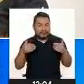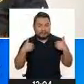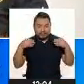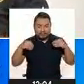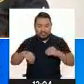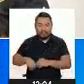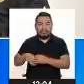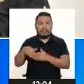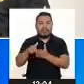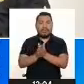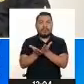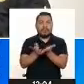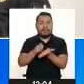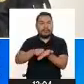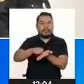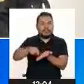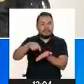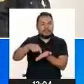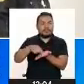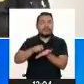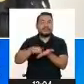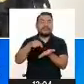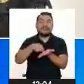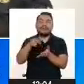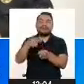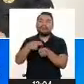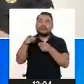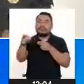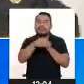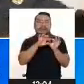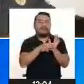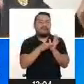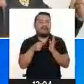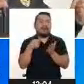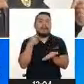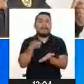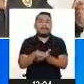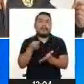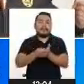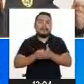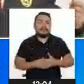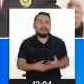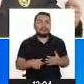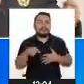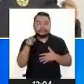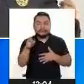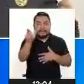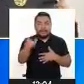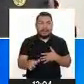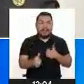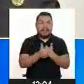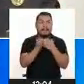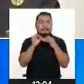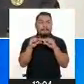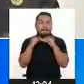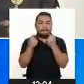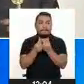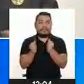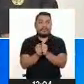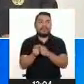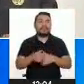pertenencias cuadernos, que era lo que ellos estaban sometidas a pagar por este siniestro personaje y su